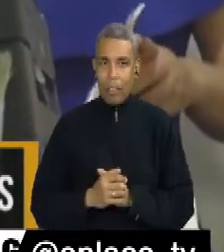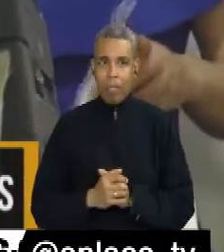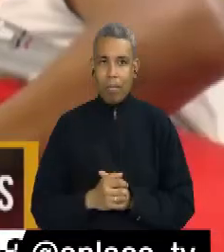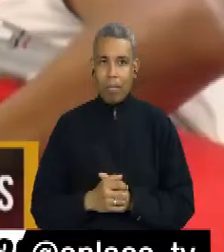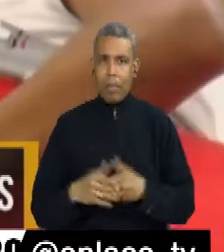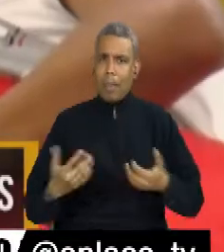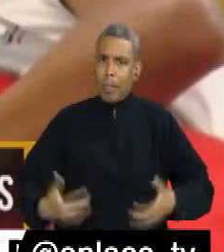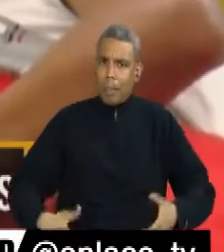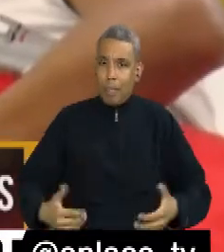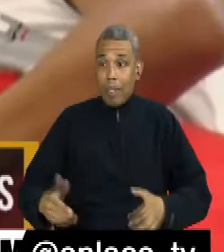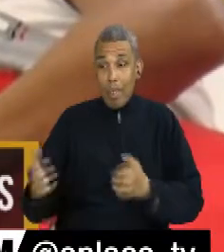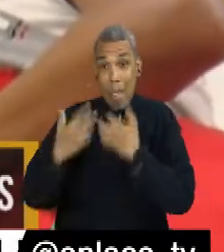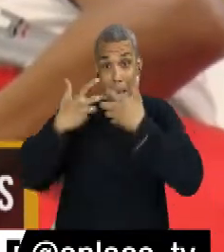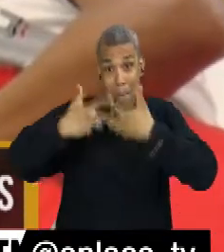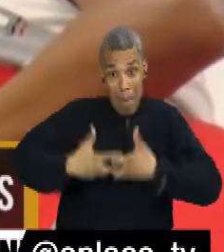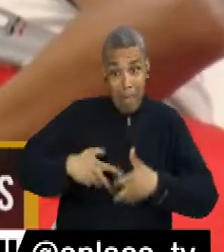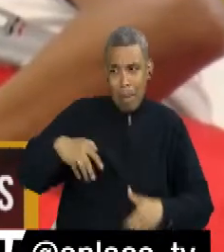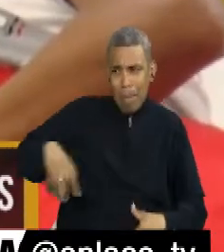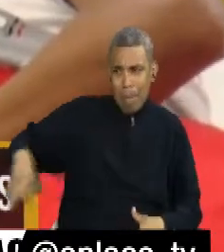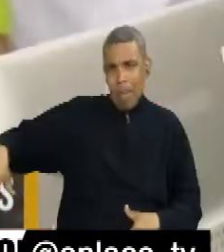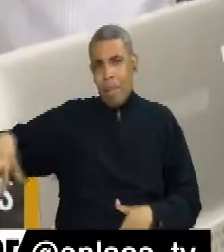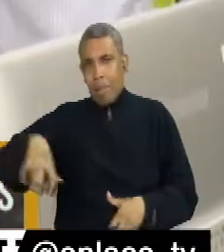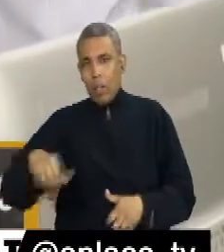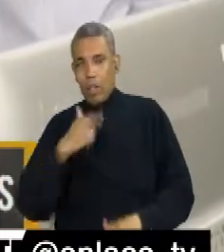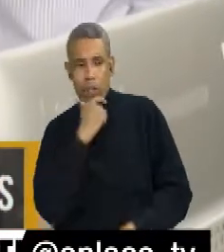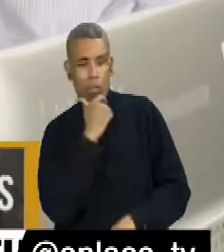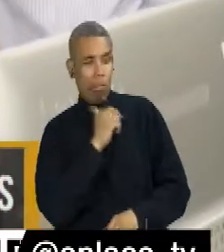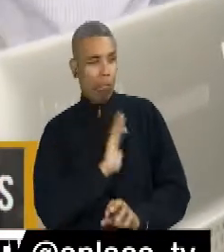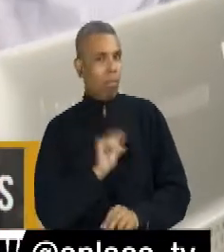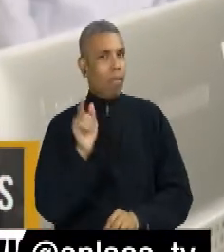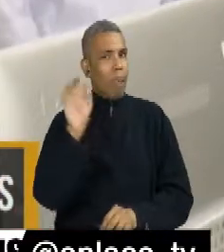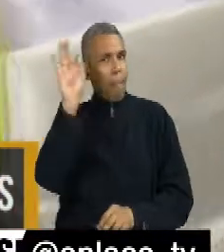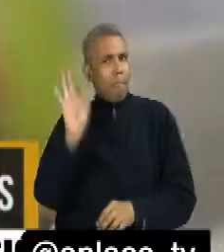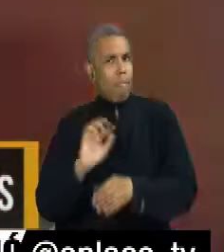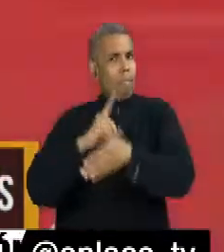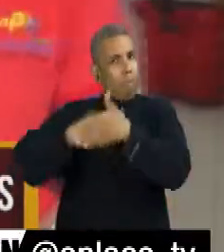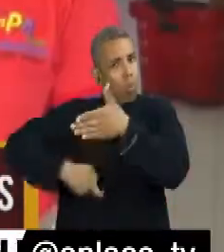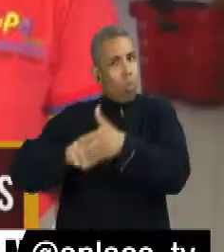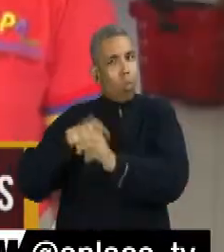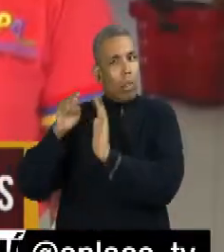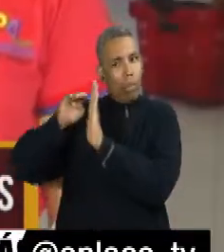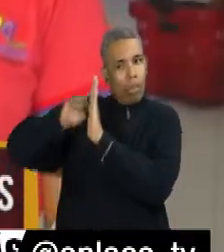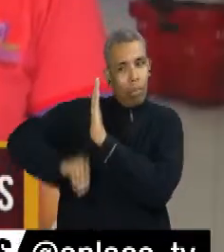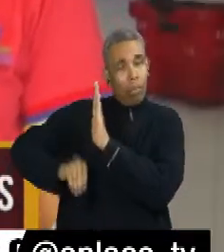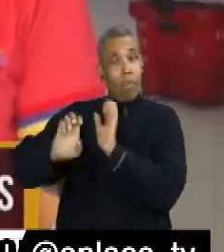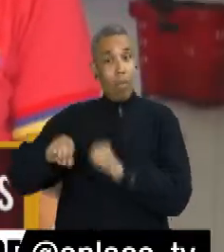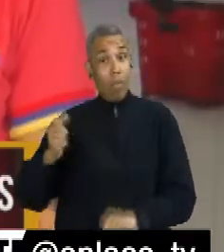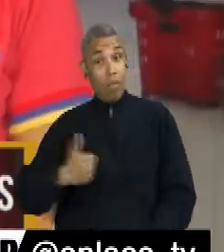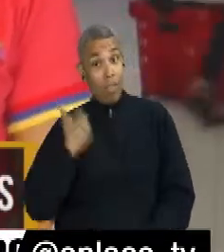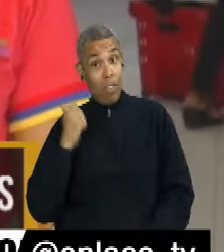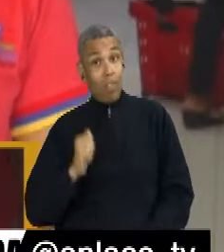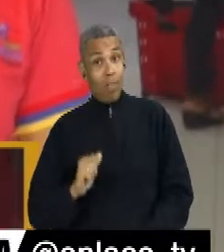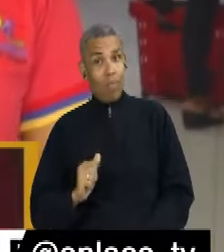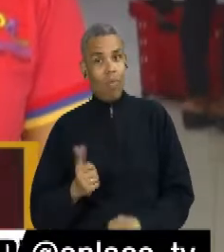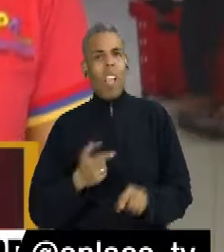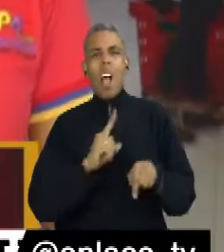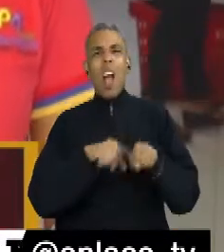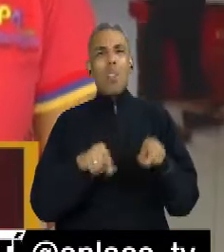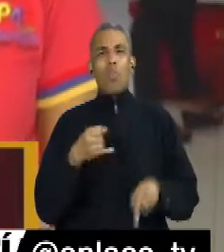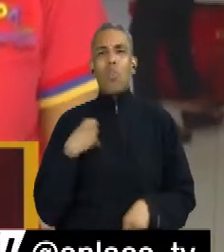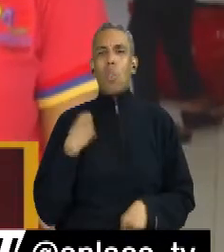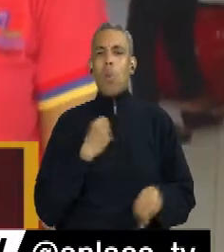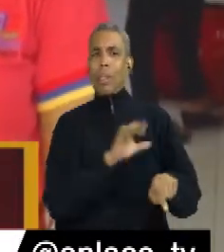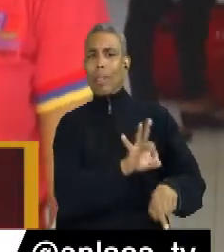para los empresarios, sino para los jóvenes que no han podido iniciar su vida laboral por falta de experiencia. Pues quisiera decirle a los jóvenes de